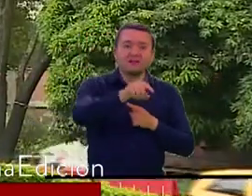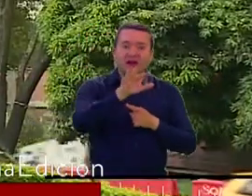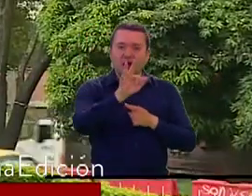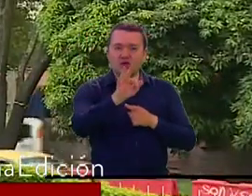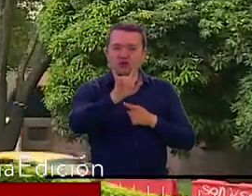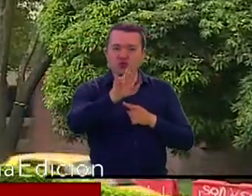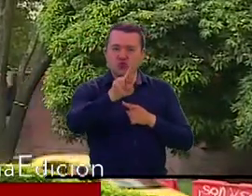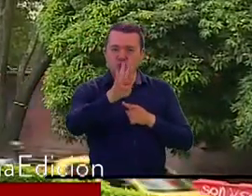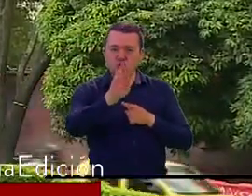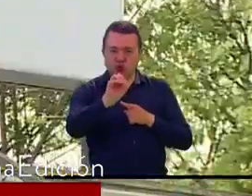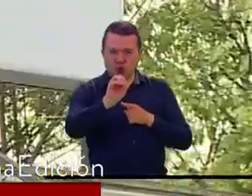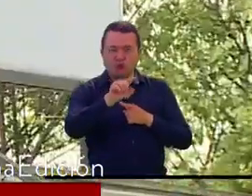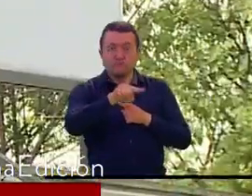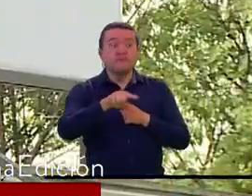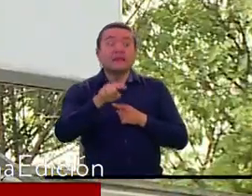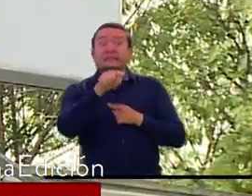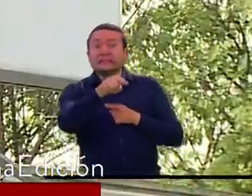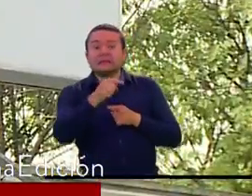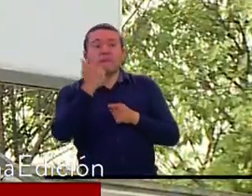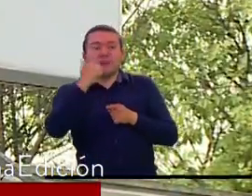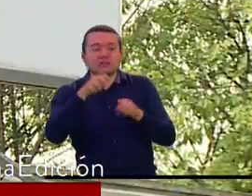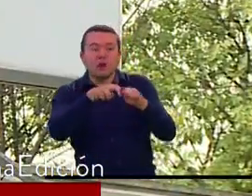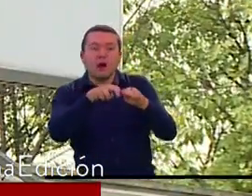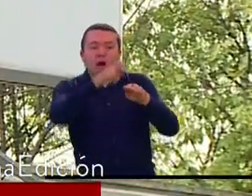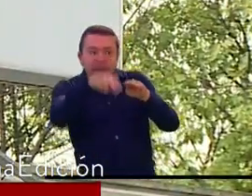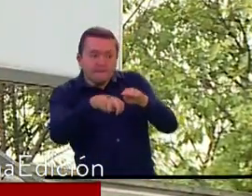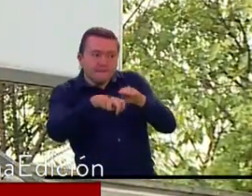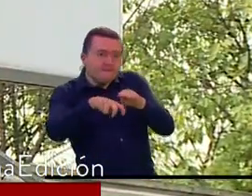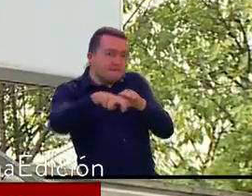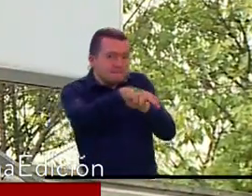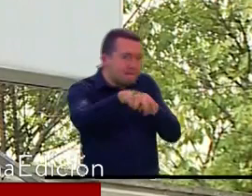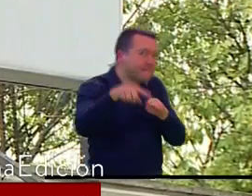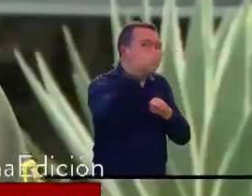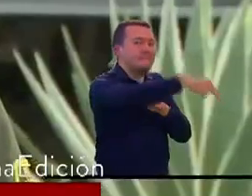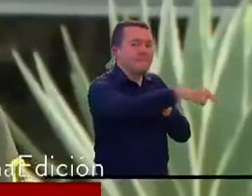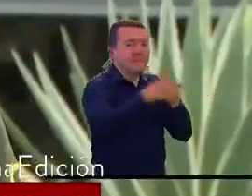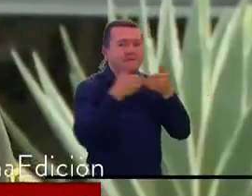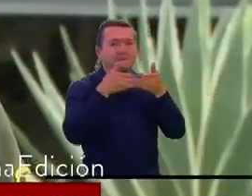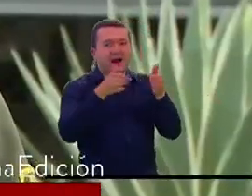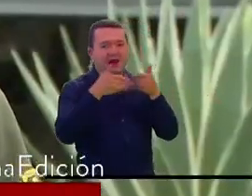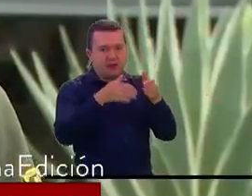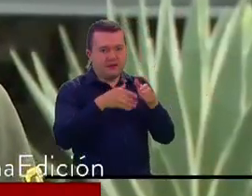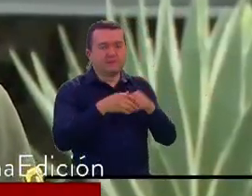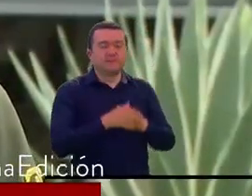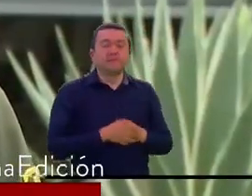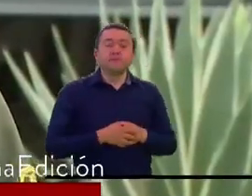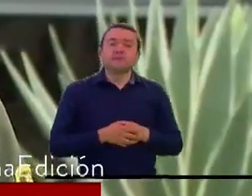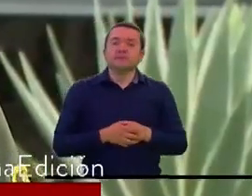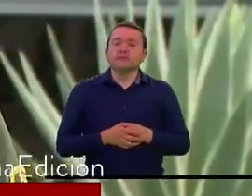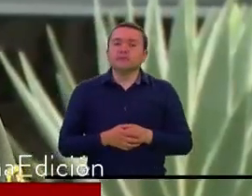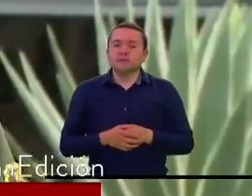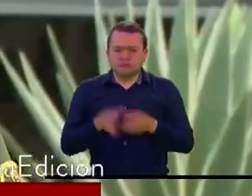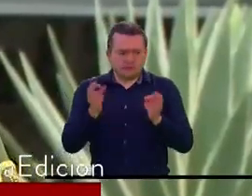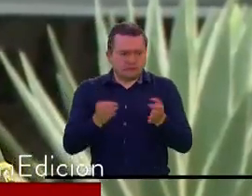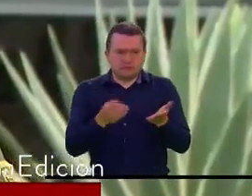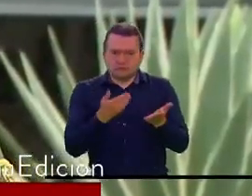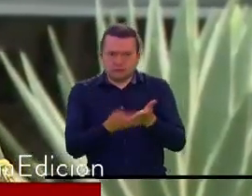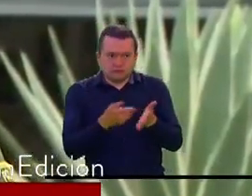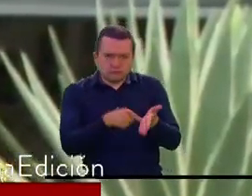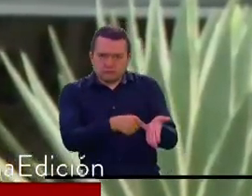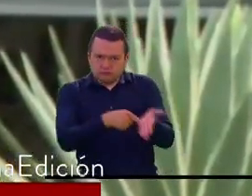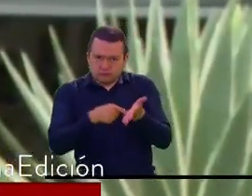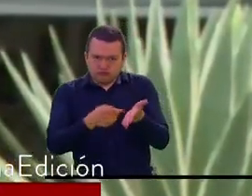la policía, pretendían pasar la frontera hacia Panamá. No se encuentra ningún tipo de documentación que avale